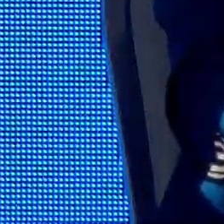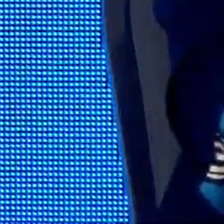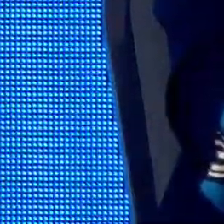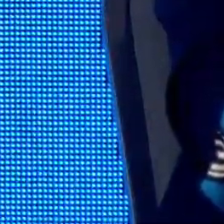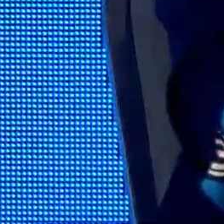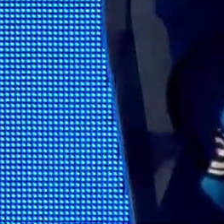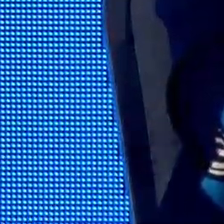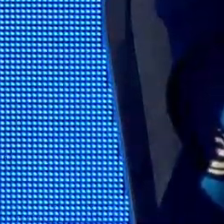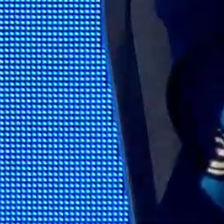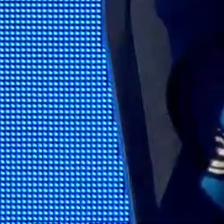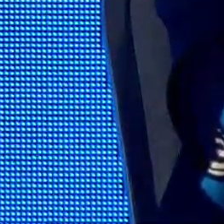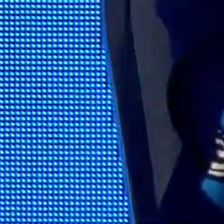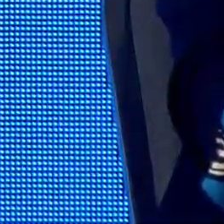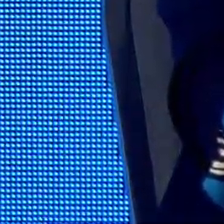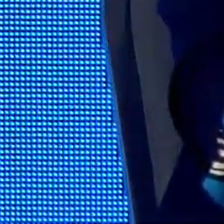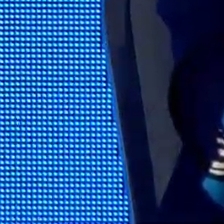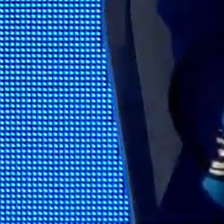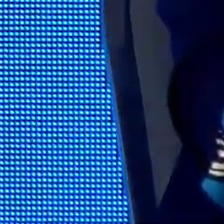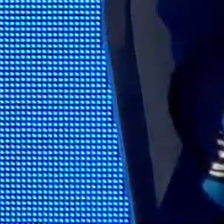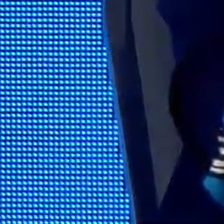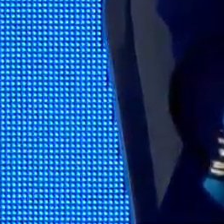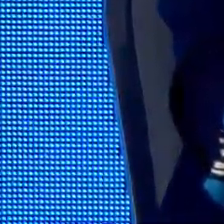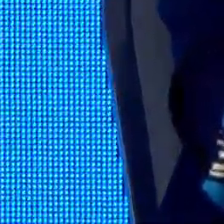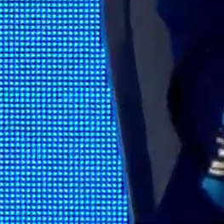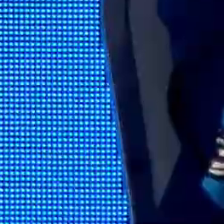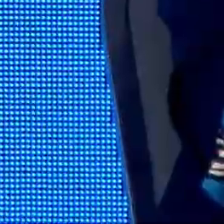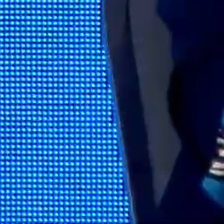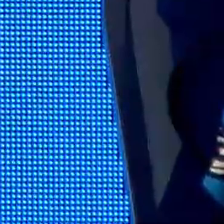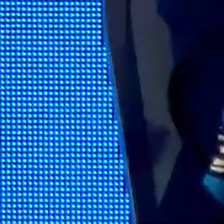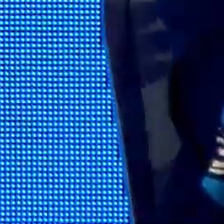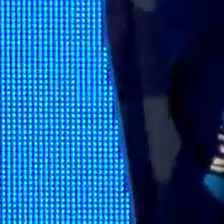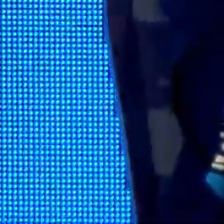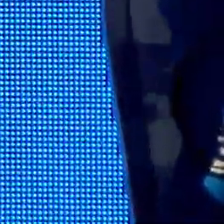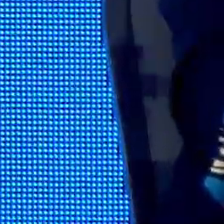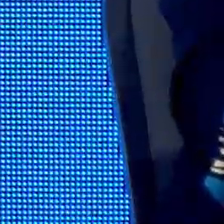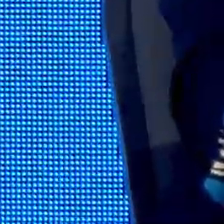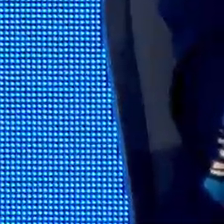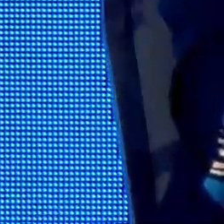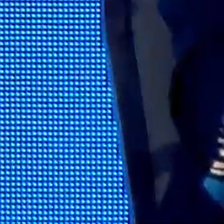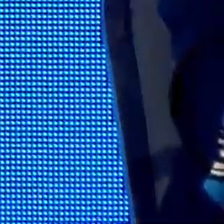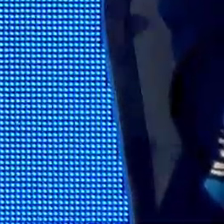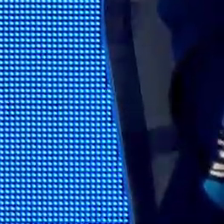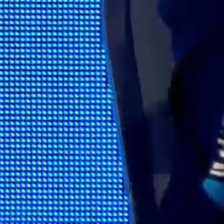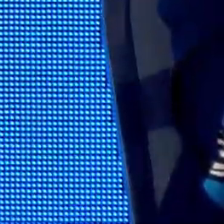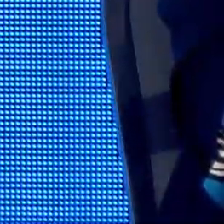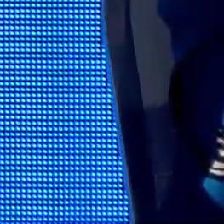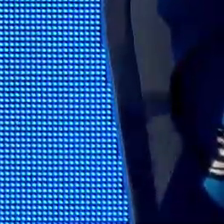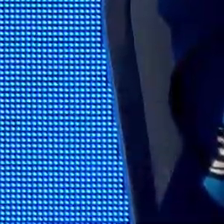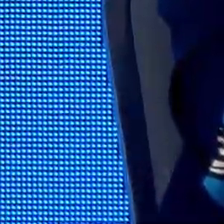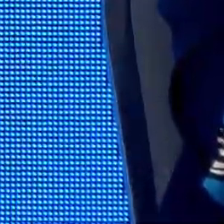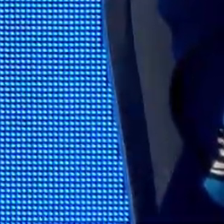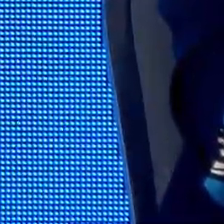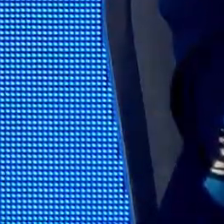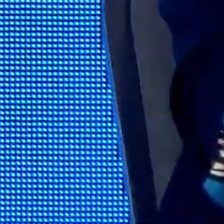todo? No. Yo estuve estudiando un poco tratando de entender cómo llegamos a donde estamos, mirando como la historia, por ejemplo, de las pautas de referencias de